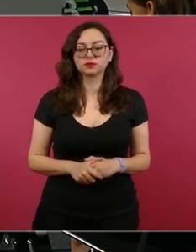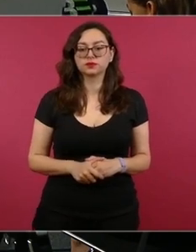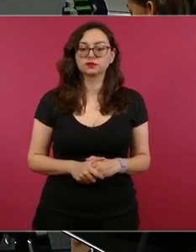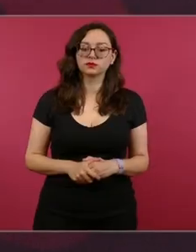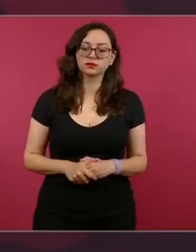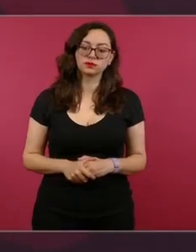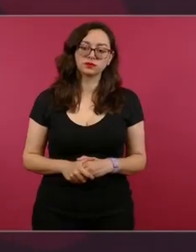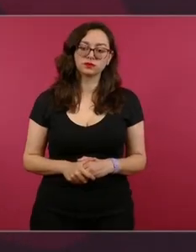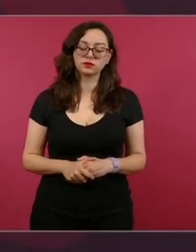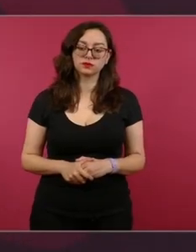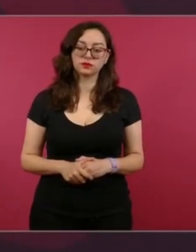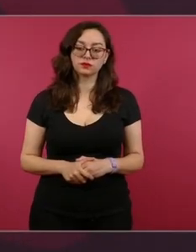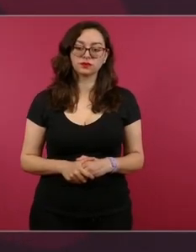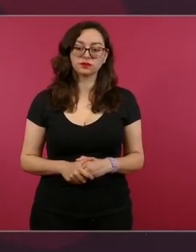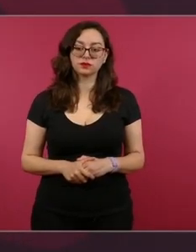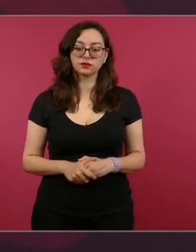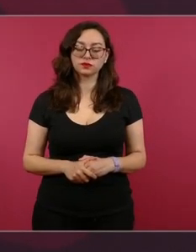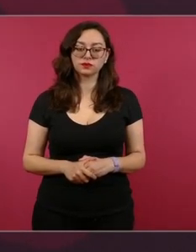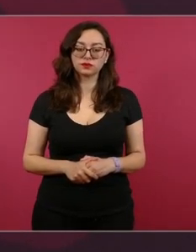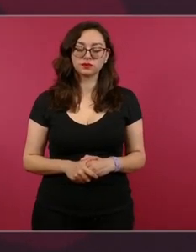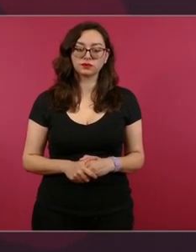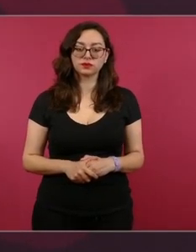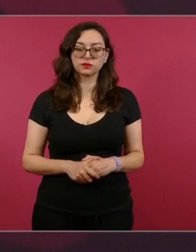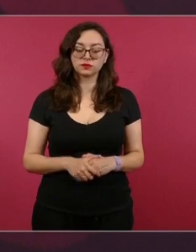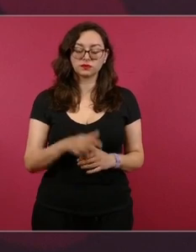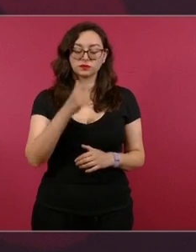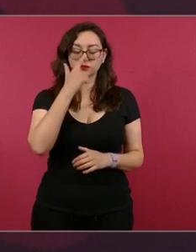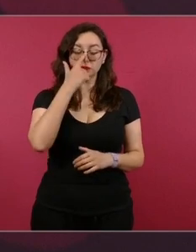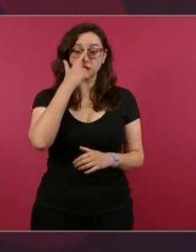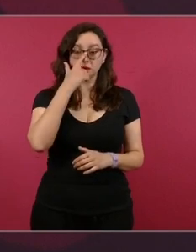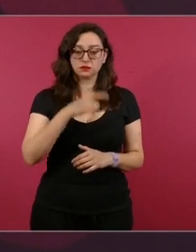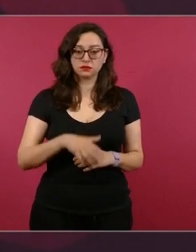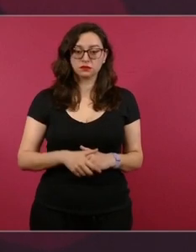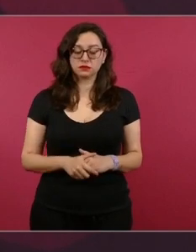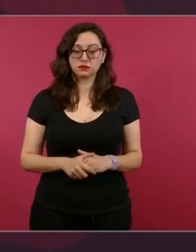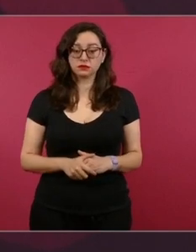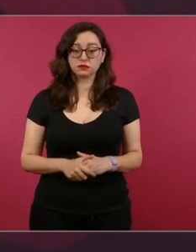de lo que hoy